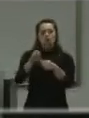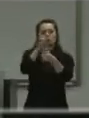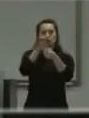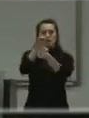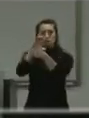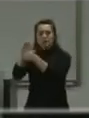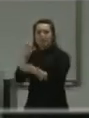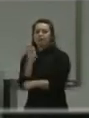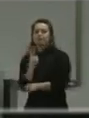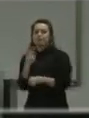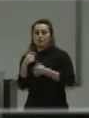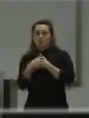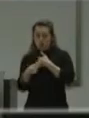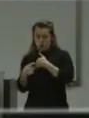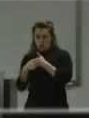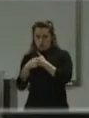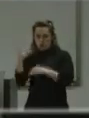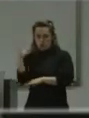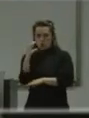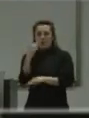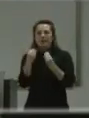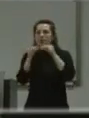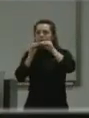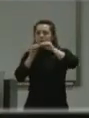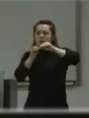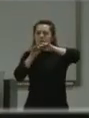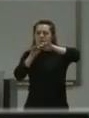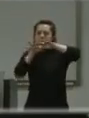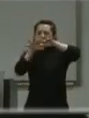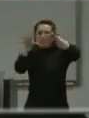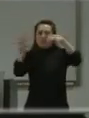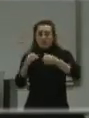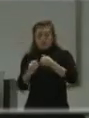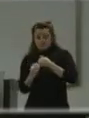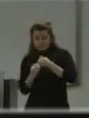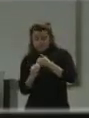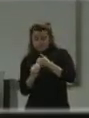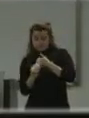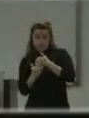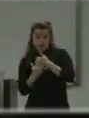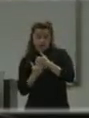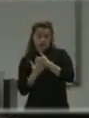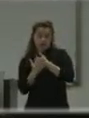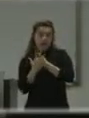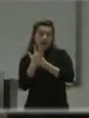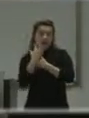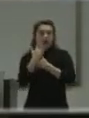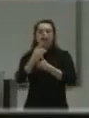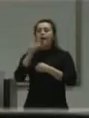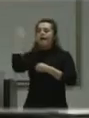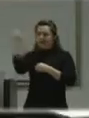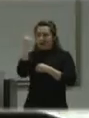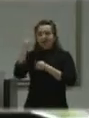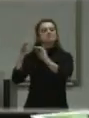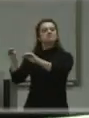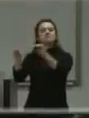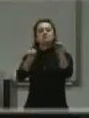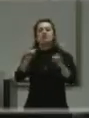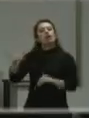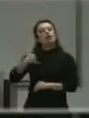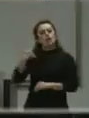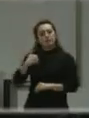de Colombia La idea es poder expandirlo lo más posible para que haya una práctica de educación generalizada a jóvenes